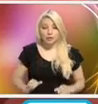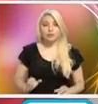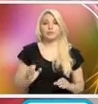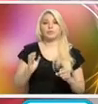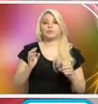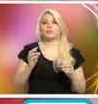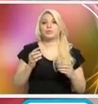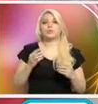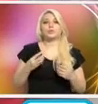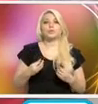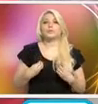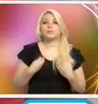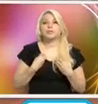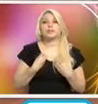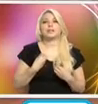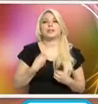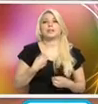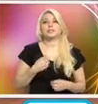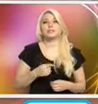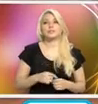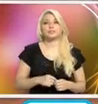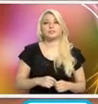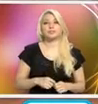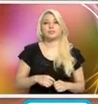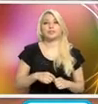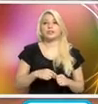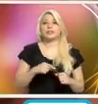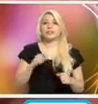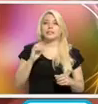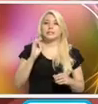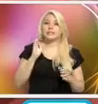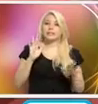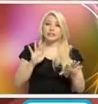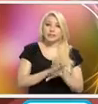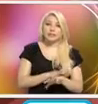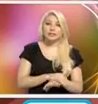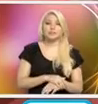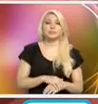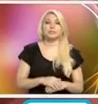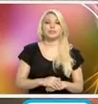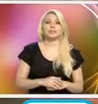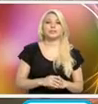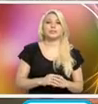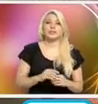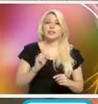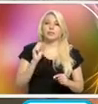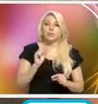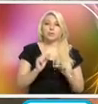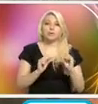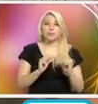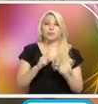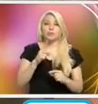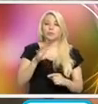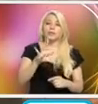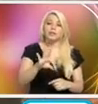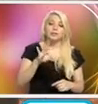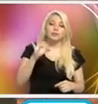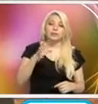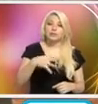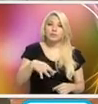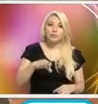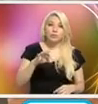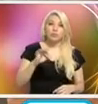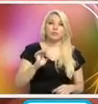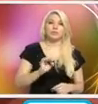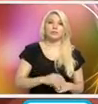¿no? Tenemos una serie de estándares de que así debe de ser. La felicidad es esto. Perdón, la felicidad son momentos. Es relativa, ¿no? Es relativa